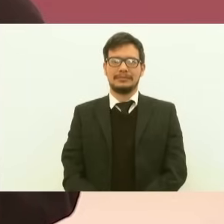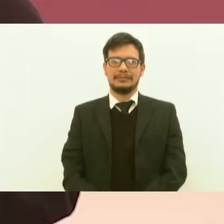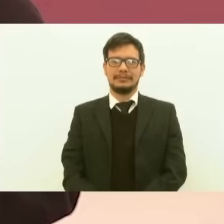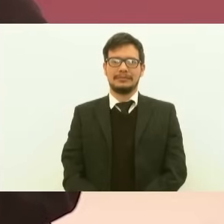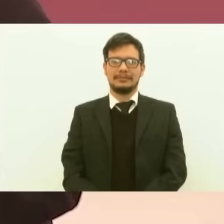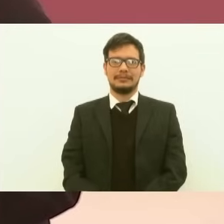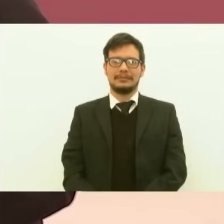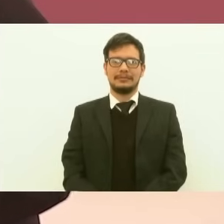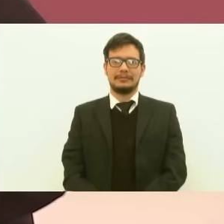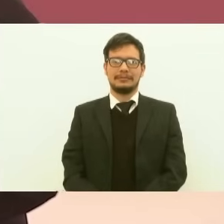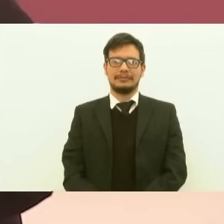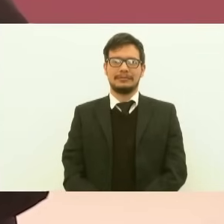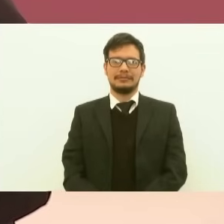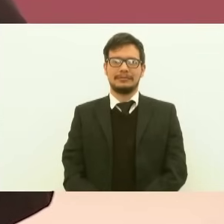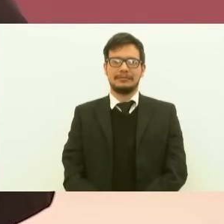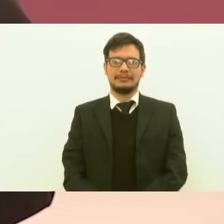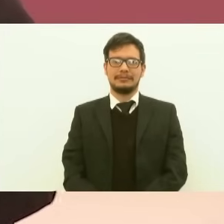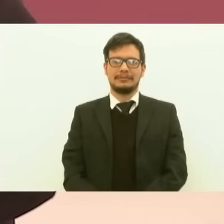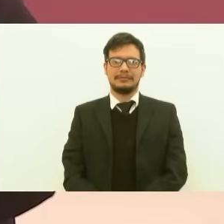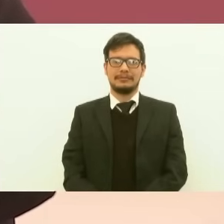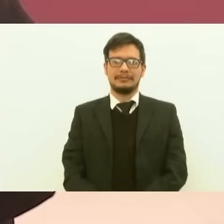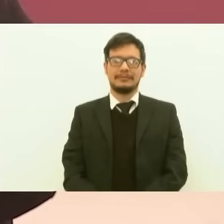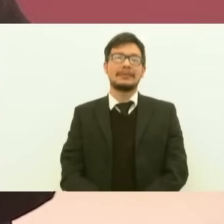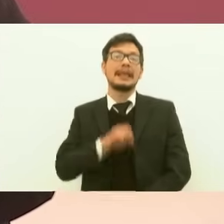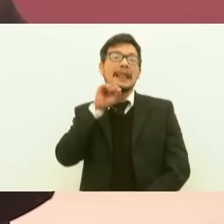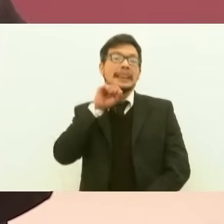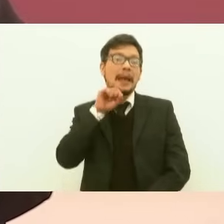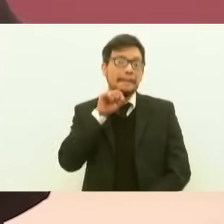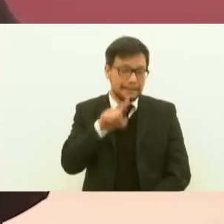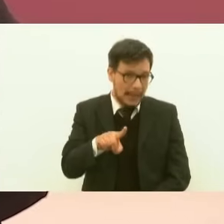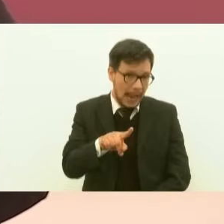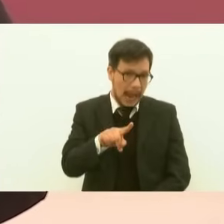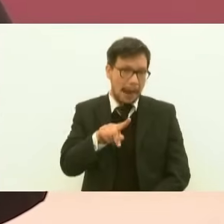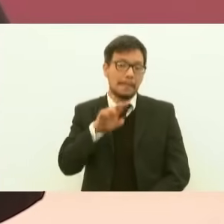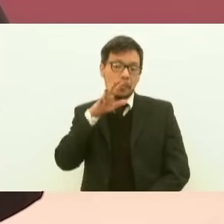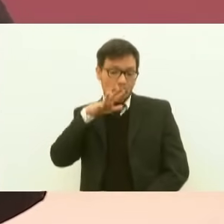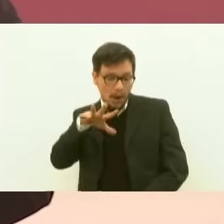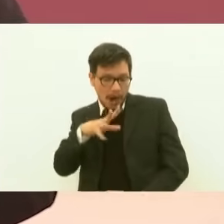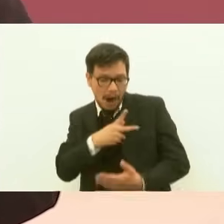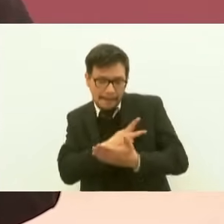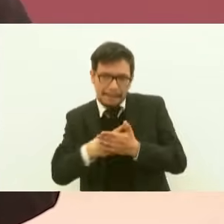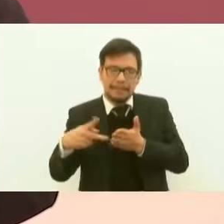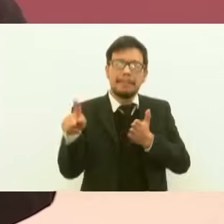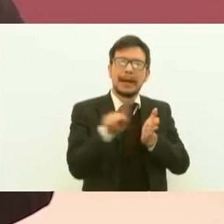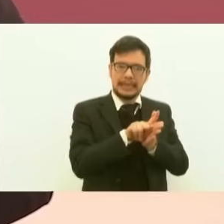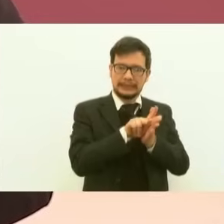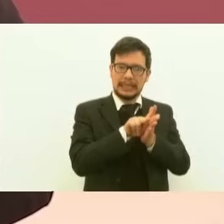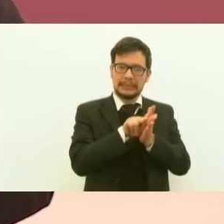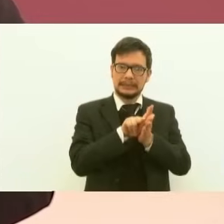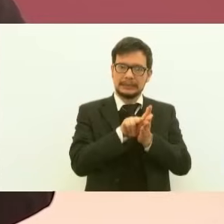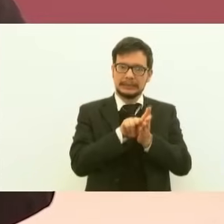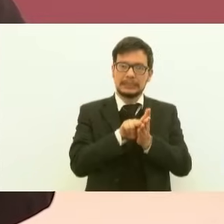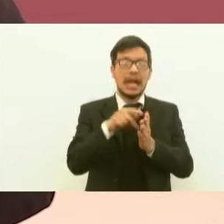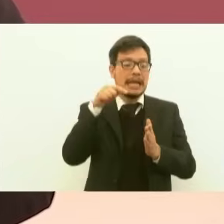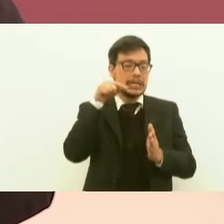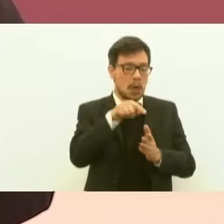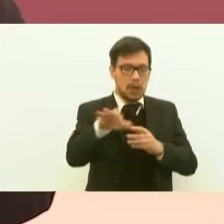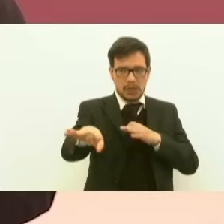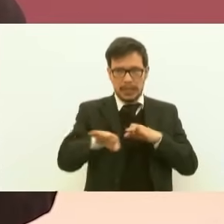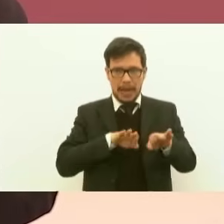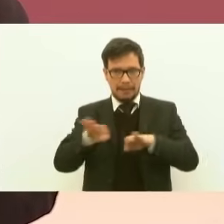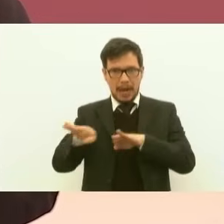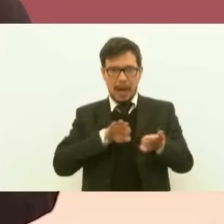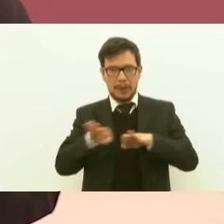Y estamos también basificando a los trabajadores